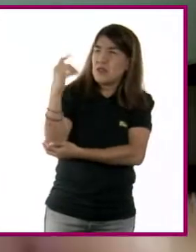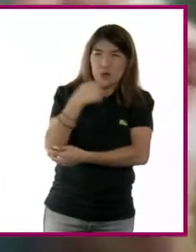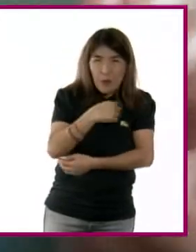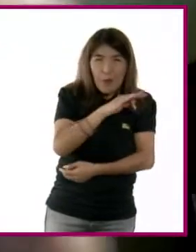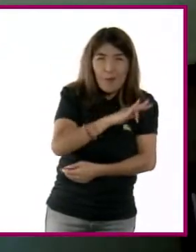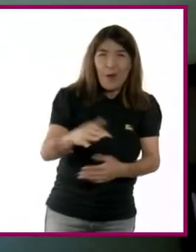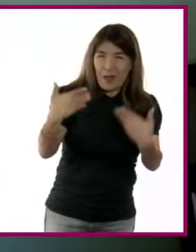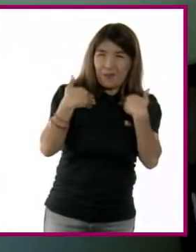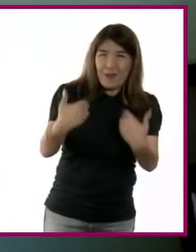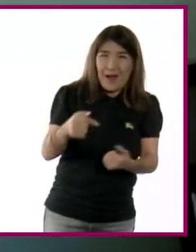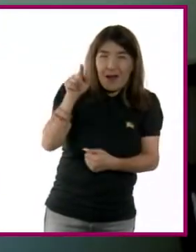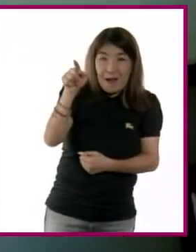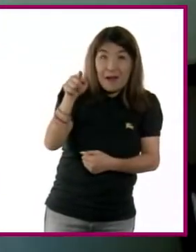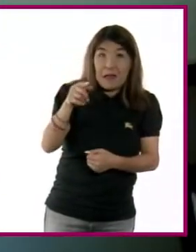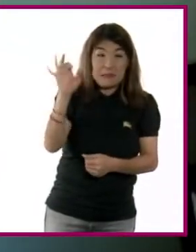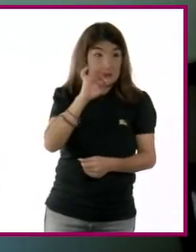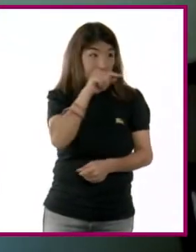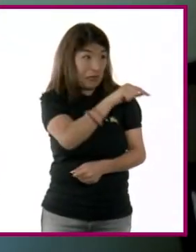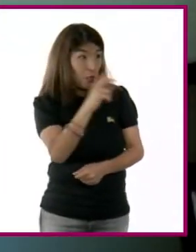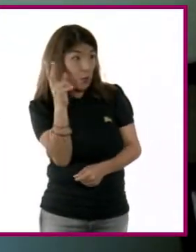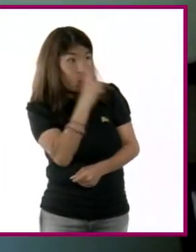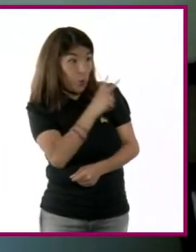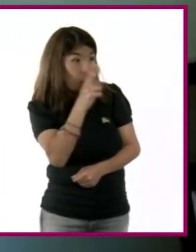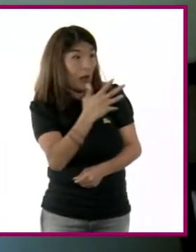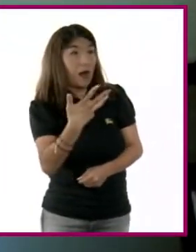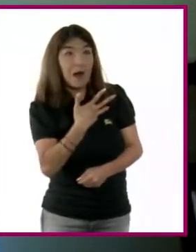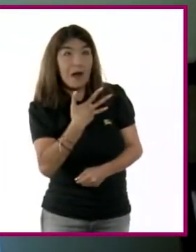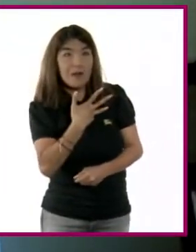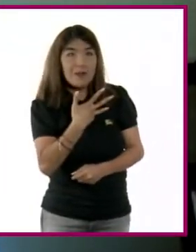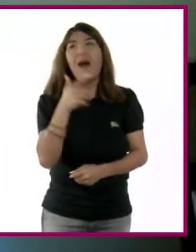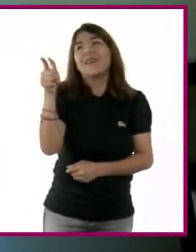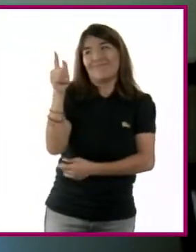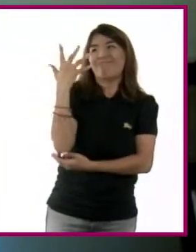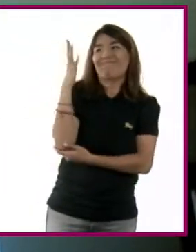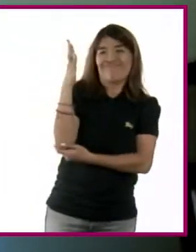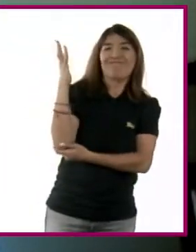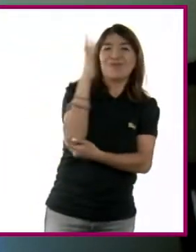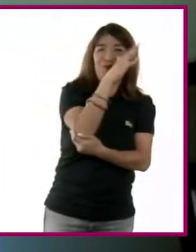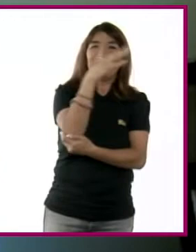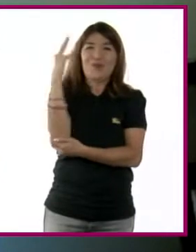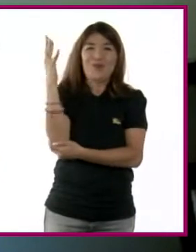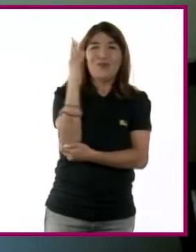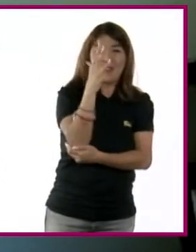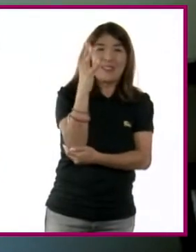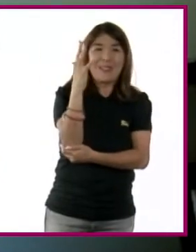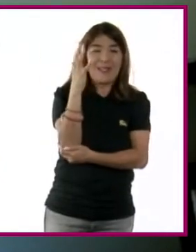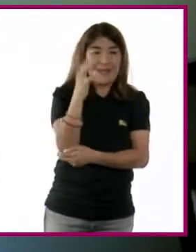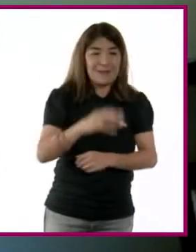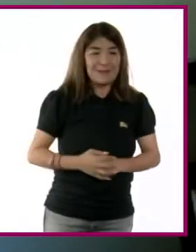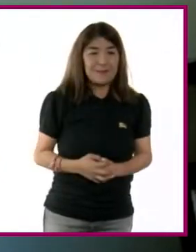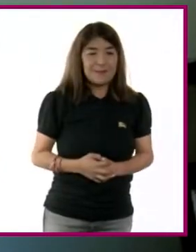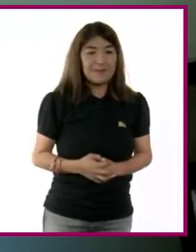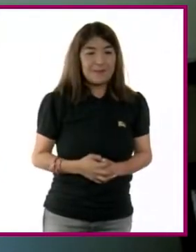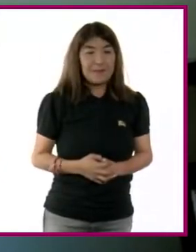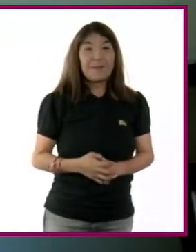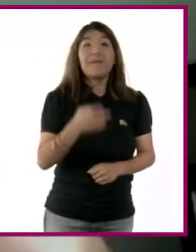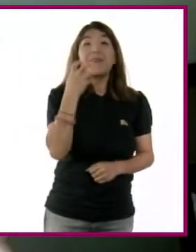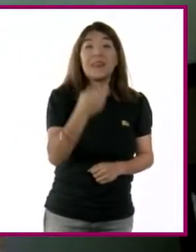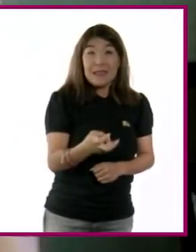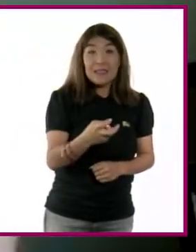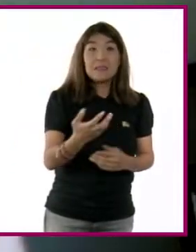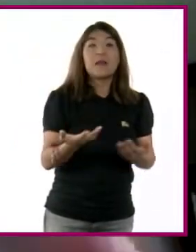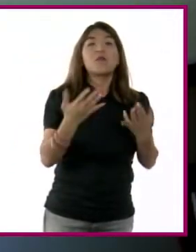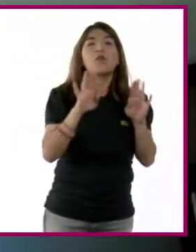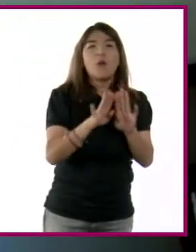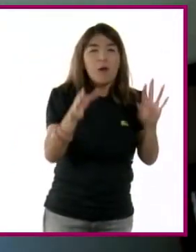decir, si hay aire, entonces el árbol se mueve, ¿no? Con un poco con esta estructura,